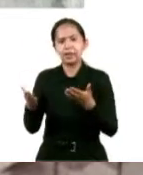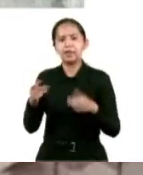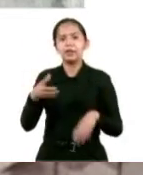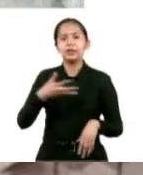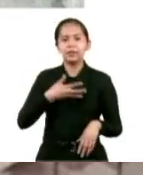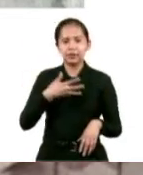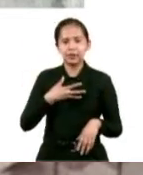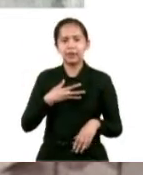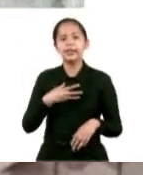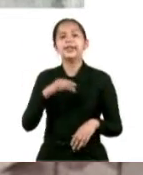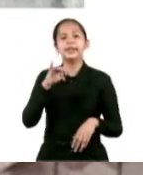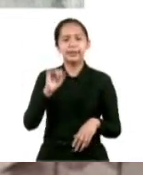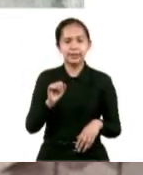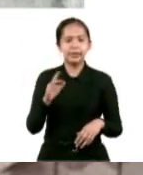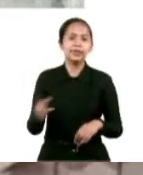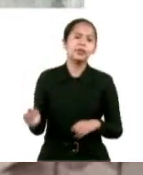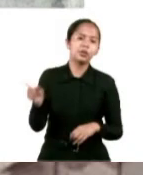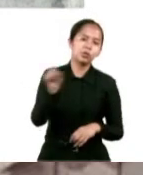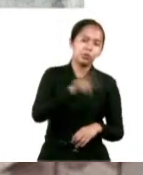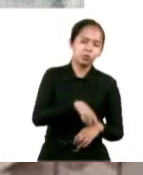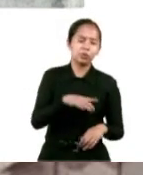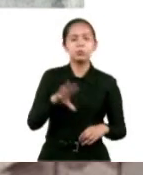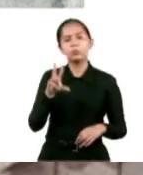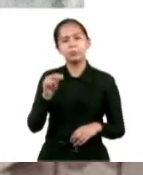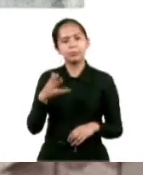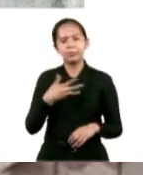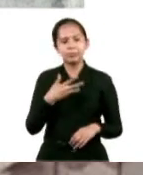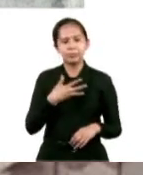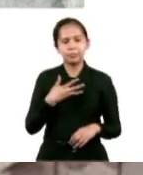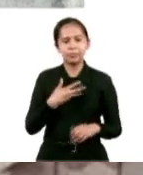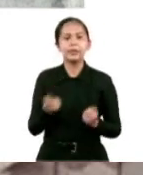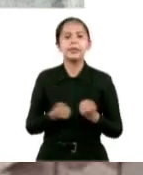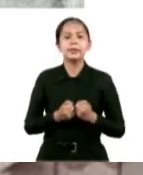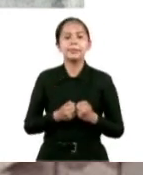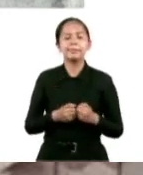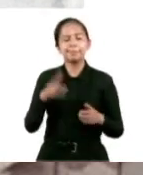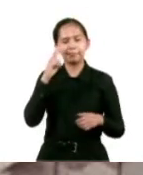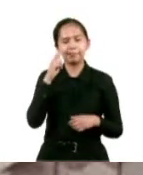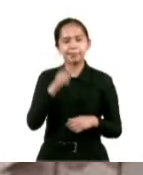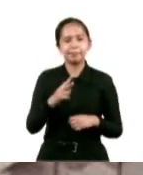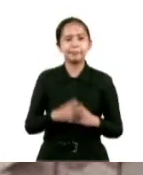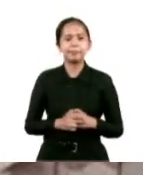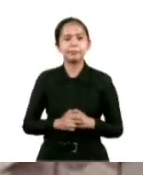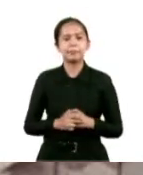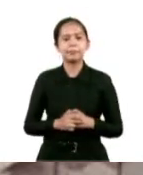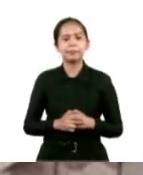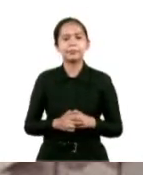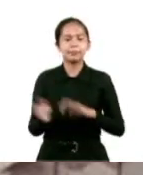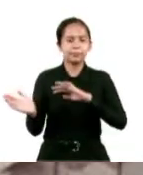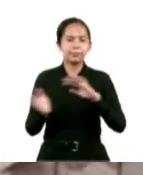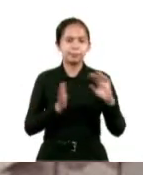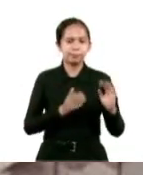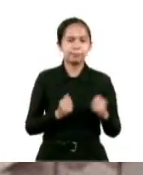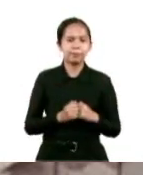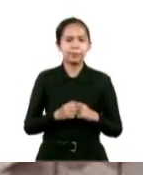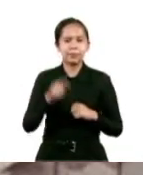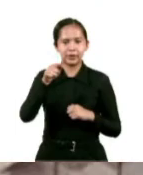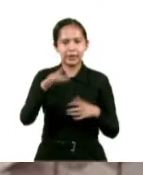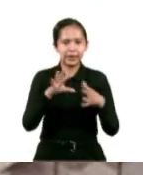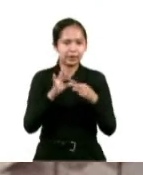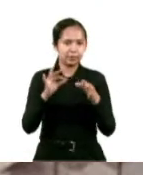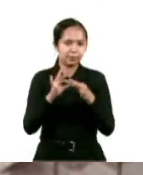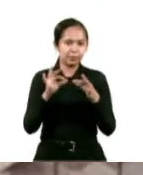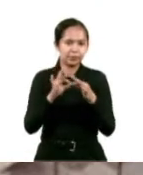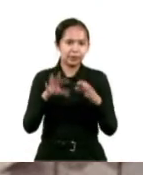pernos. Y los pernos conforme al diseño. Adelante. Esto es, de